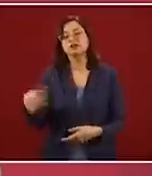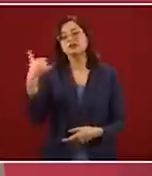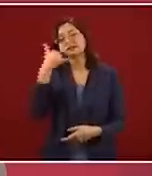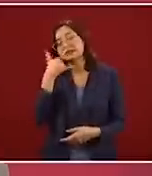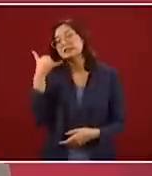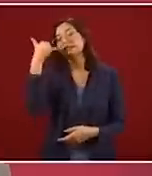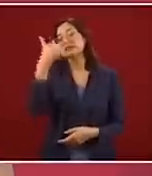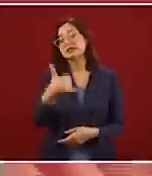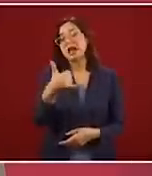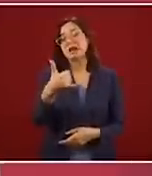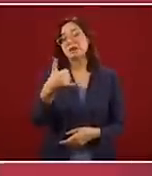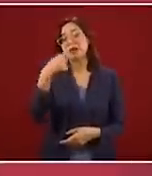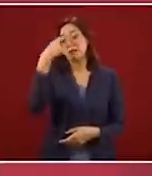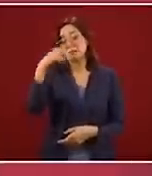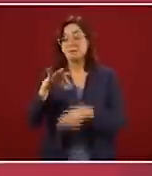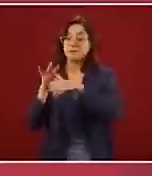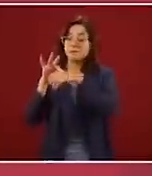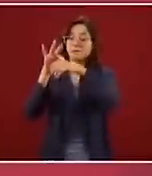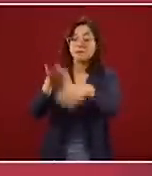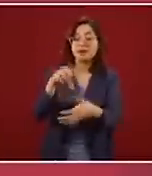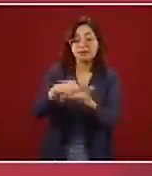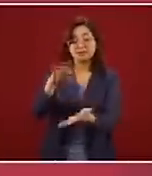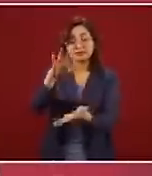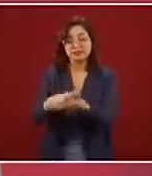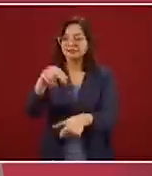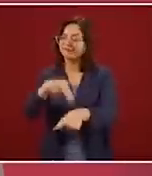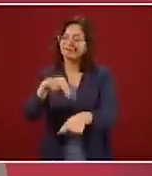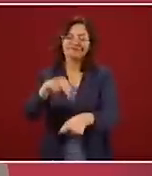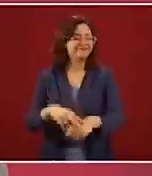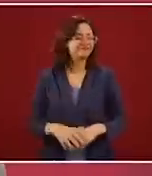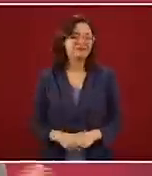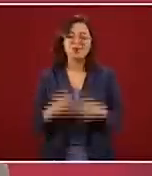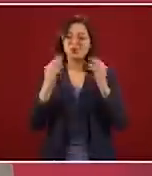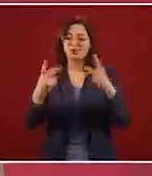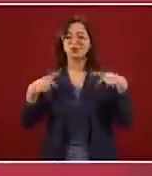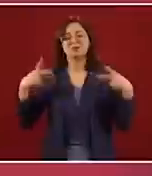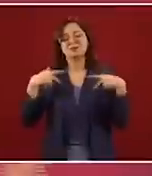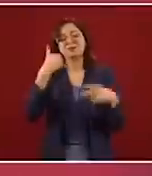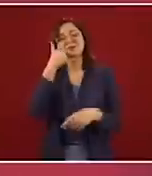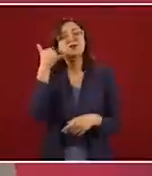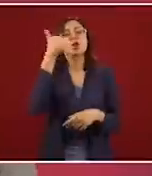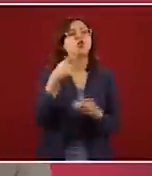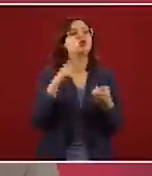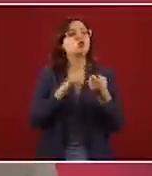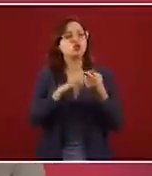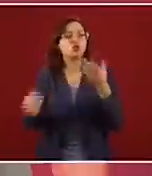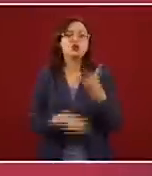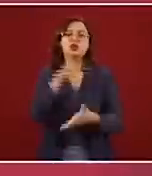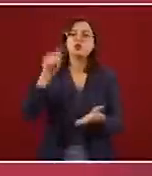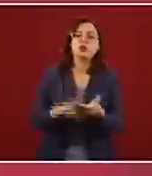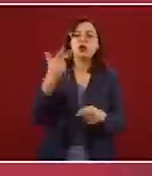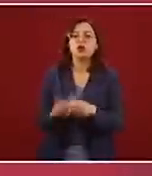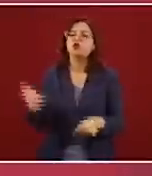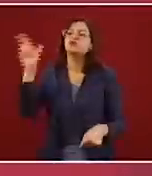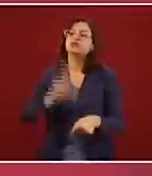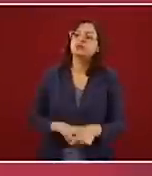para canalizar a los pacientes a consultas, por ejemplo. Hay personas que nos han llamado diciendo, ¿en dónde me atiendo de tal y tal cosa? Por supuesto